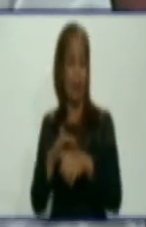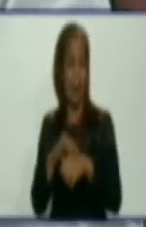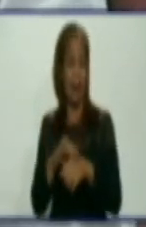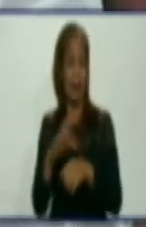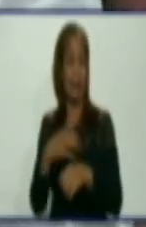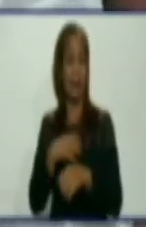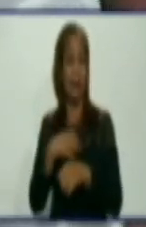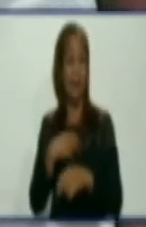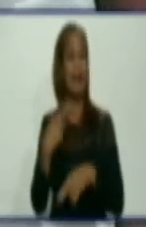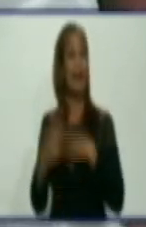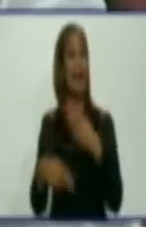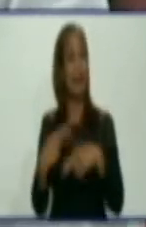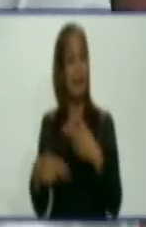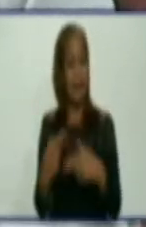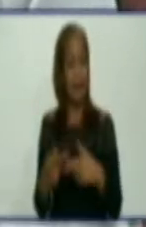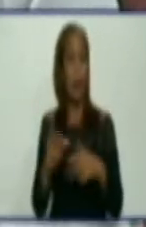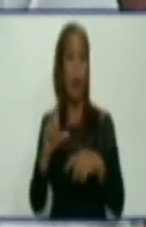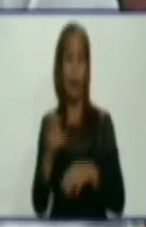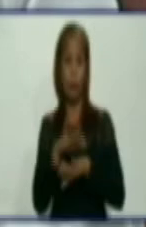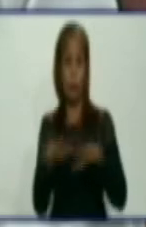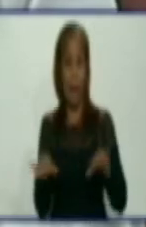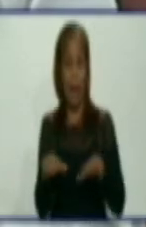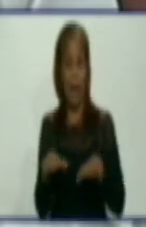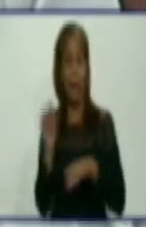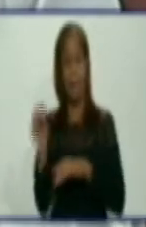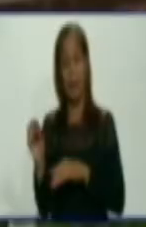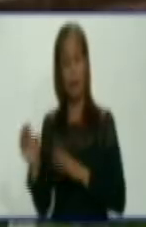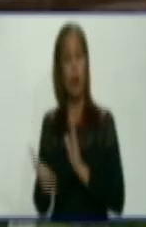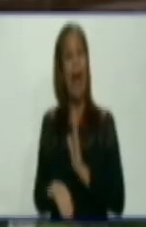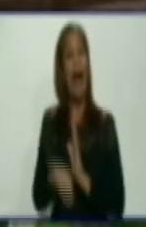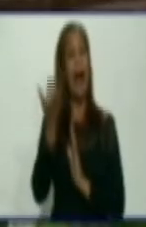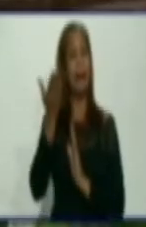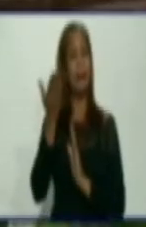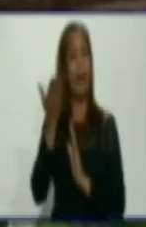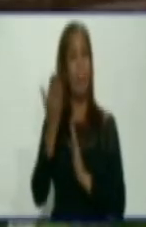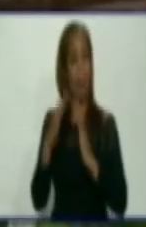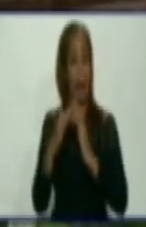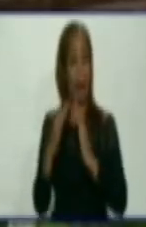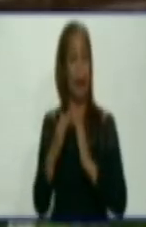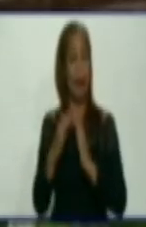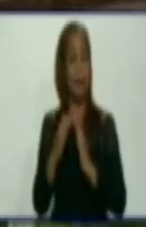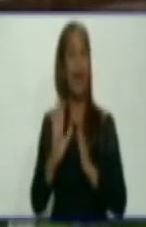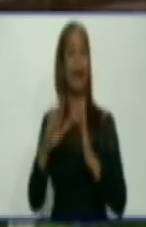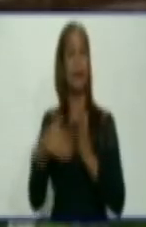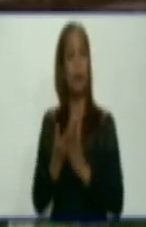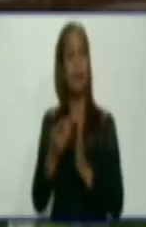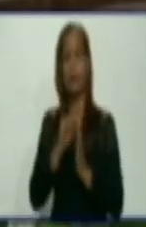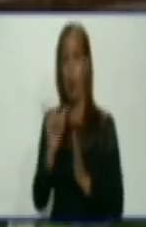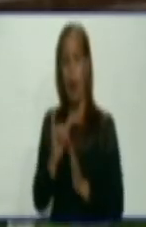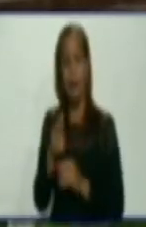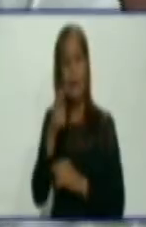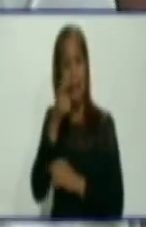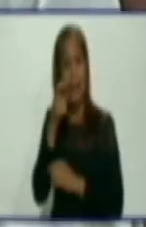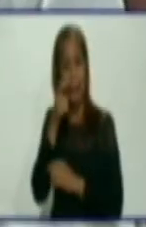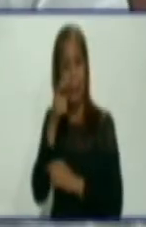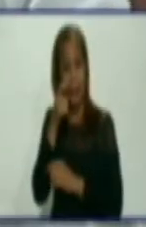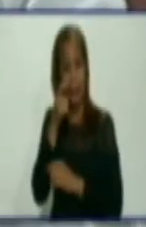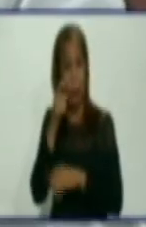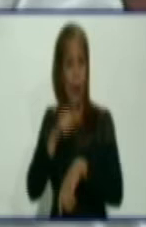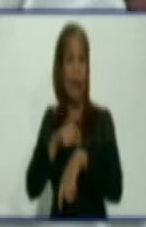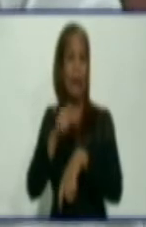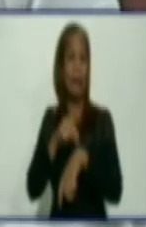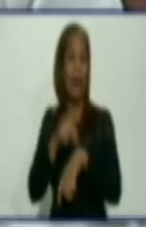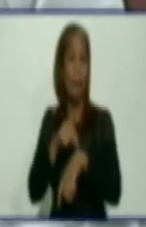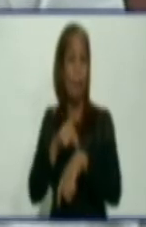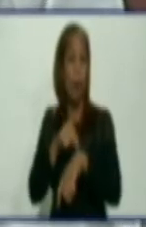de qué hacer después que la persona es dada a alta clínica y su seguimiento en el tiempo para atender o evitar